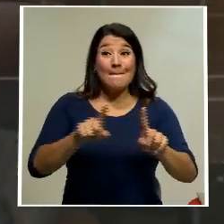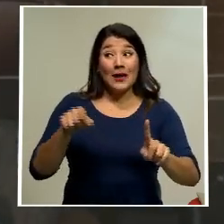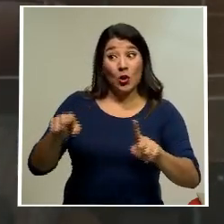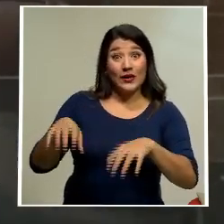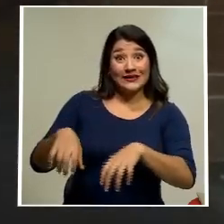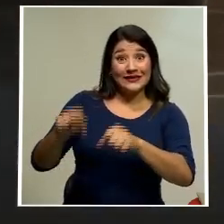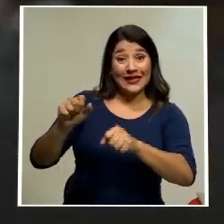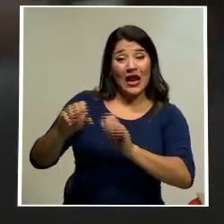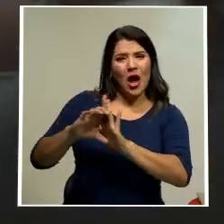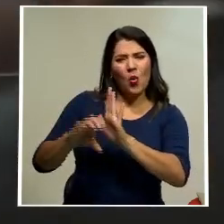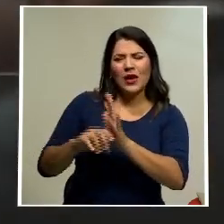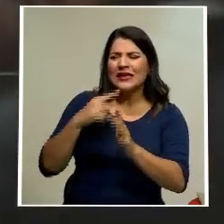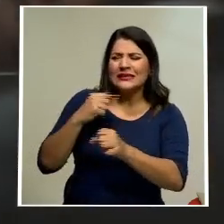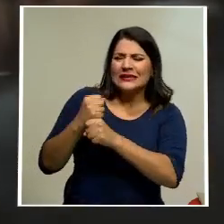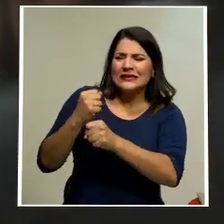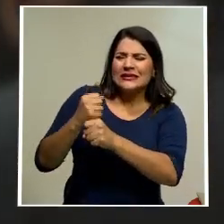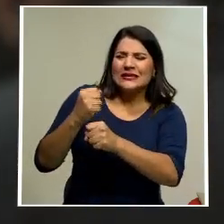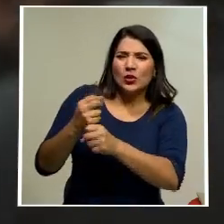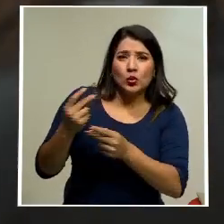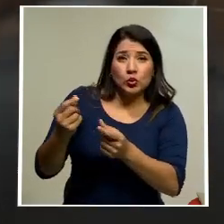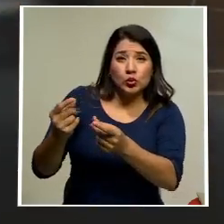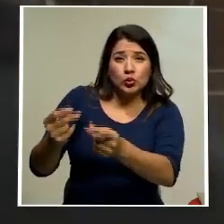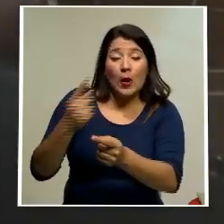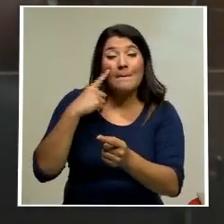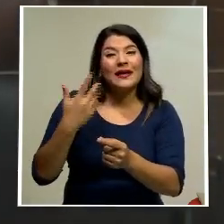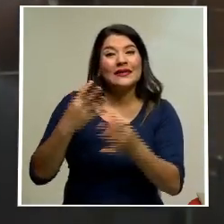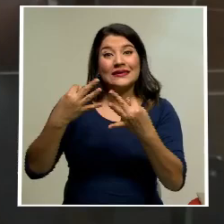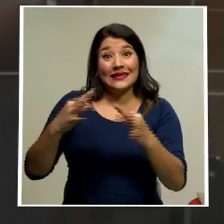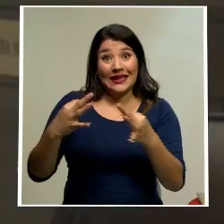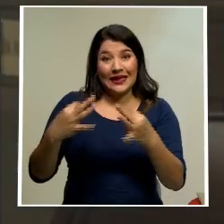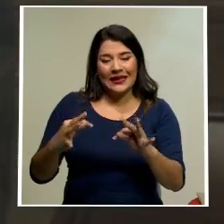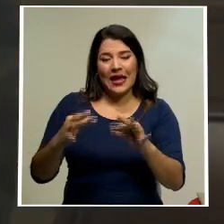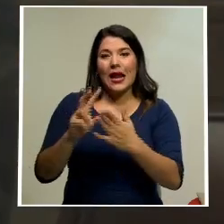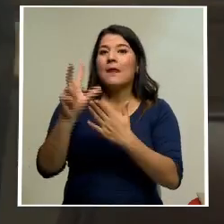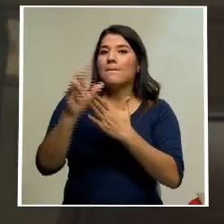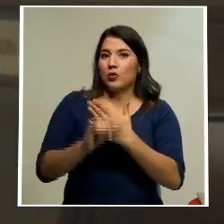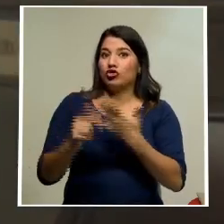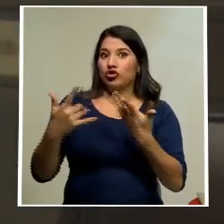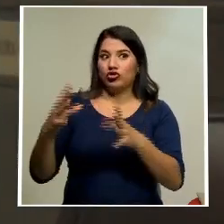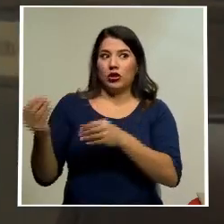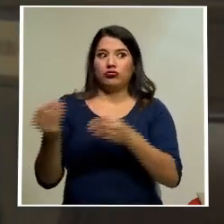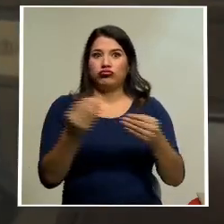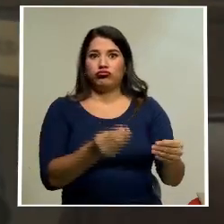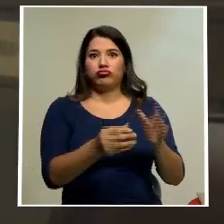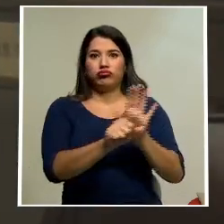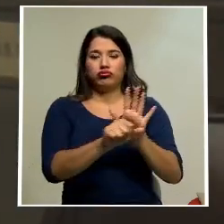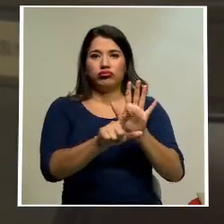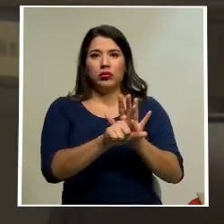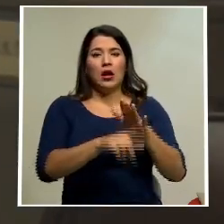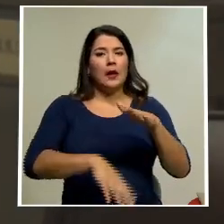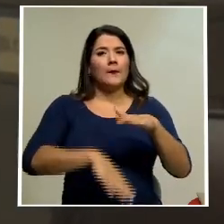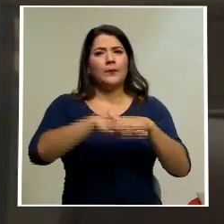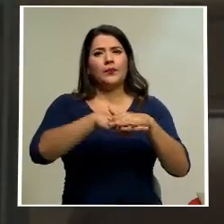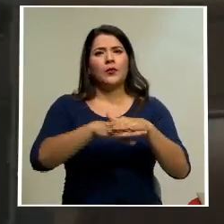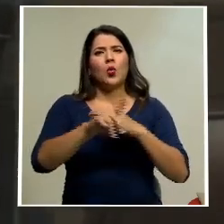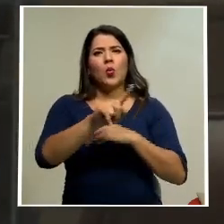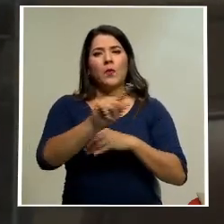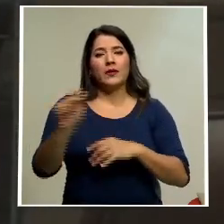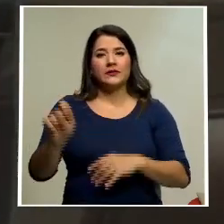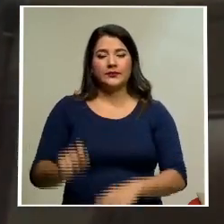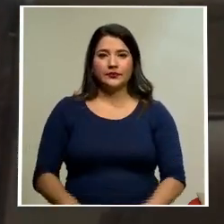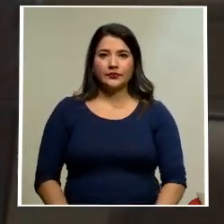manera extraordinaria para tratar de lograr que el proyecto esté en el primer poder de la República en menos de un